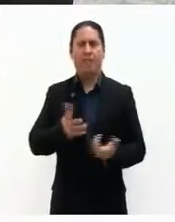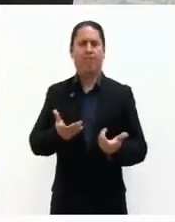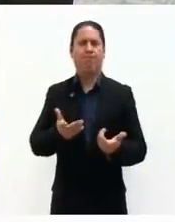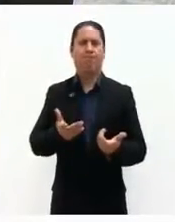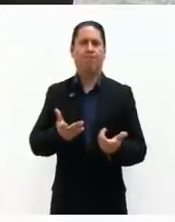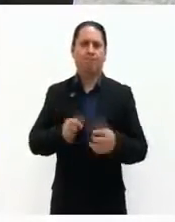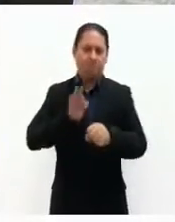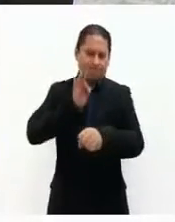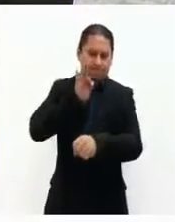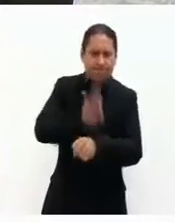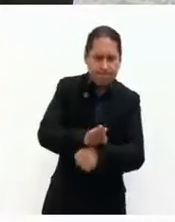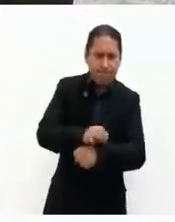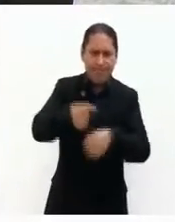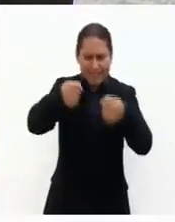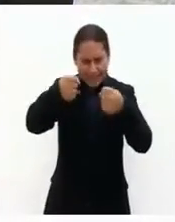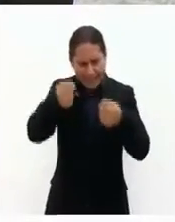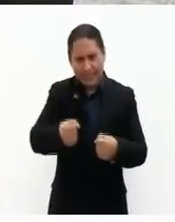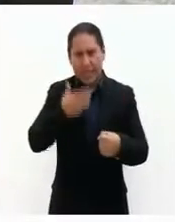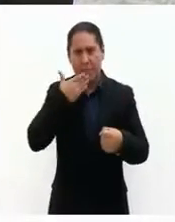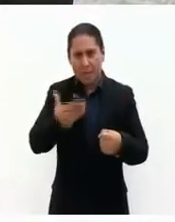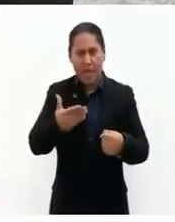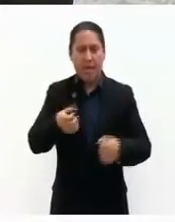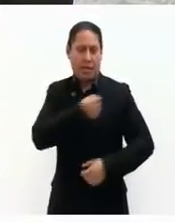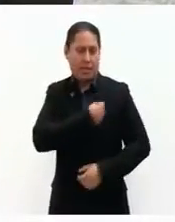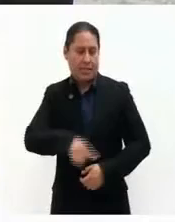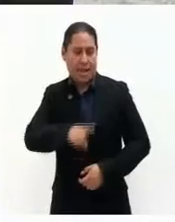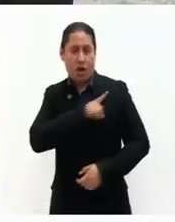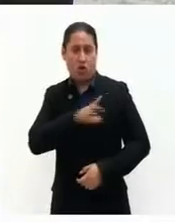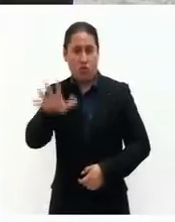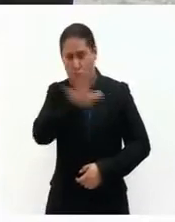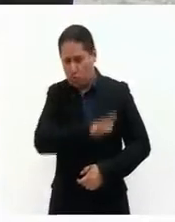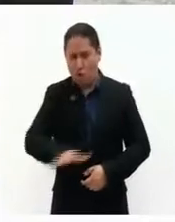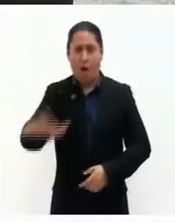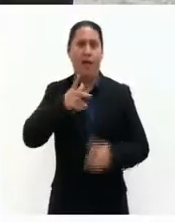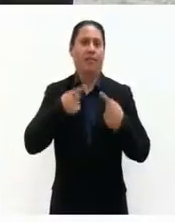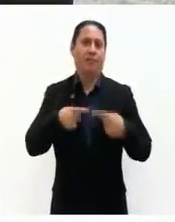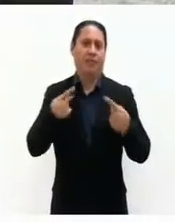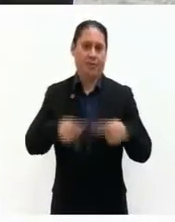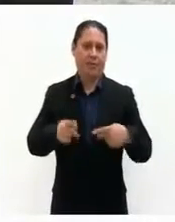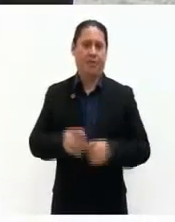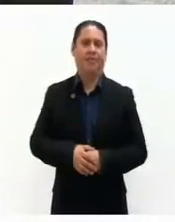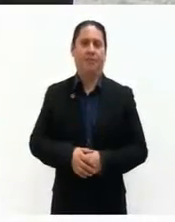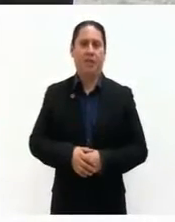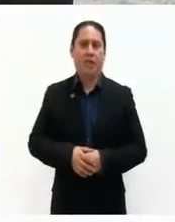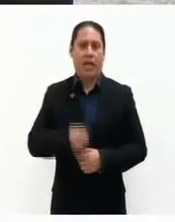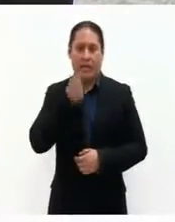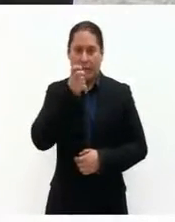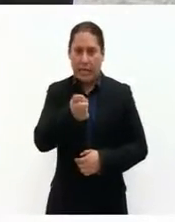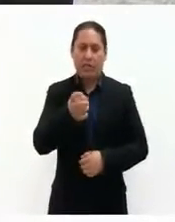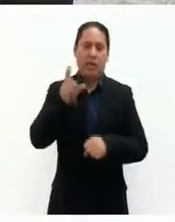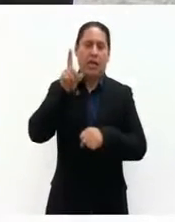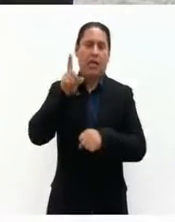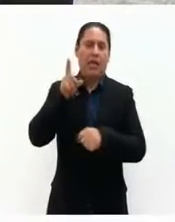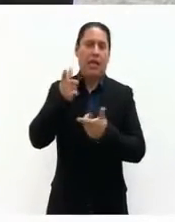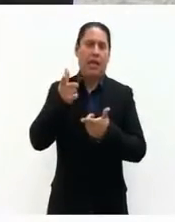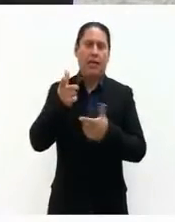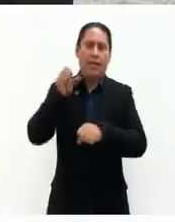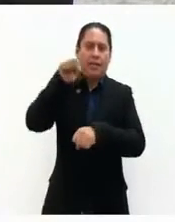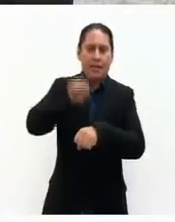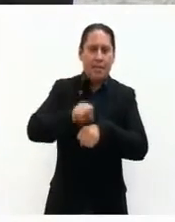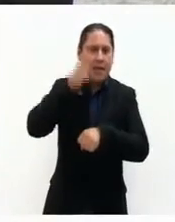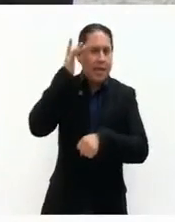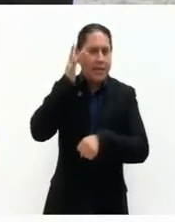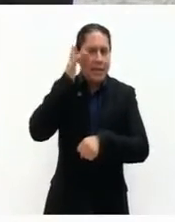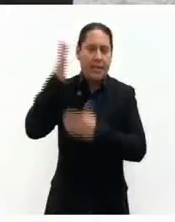a efecto de garantizar la seguridad y la salud de la población chiapaneca en esta temporada vacacional de Semana Santa, pero